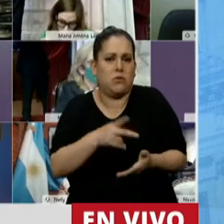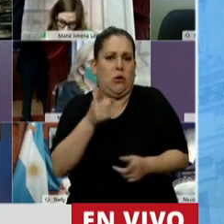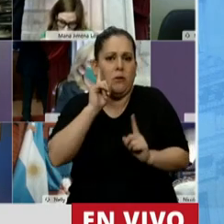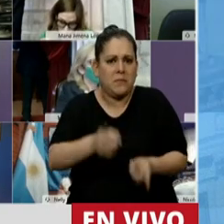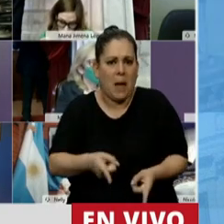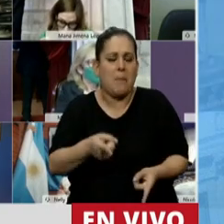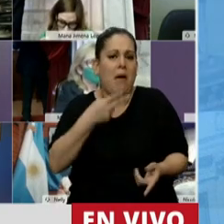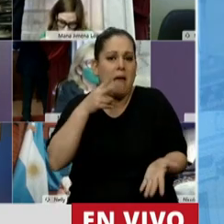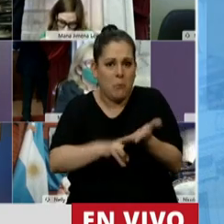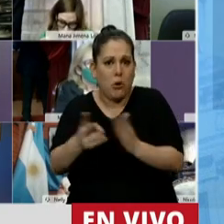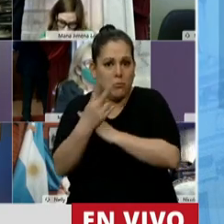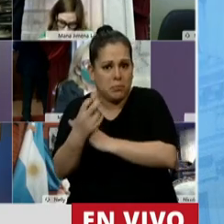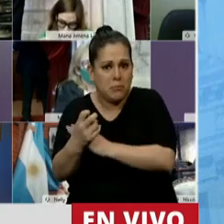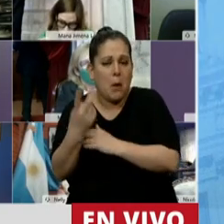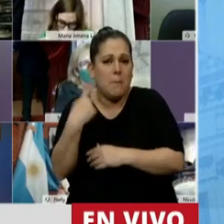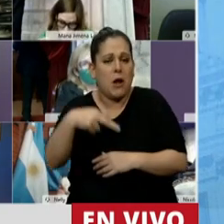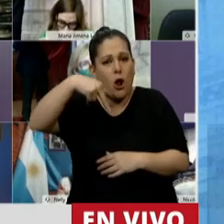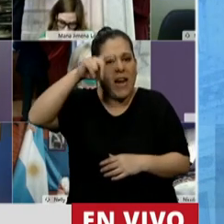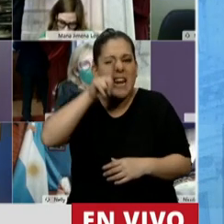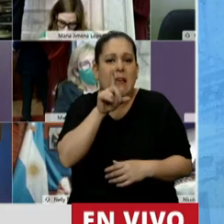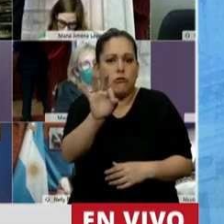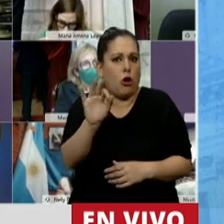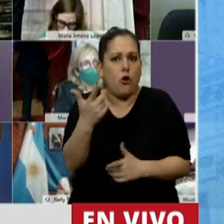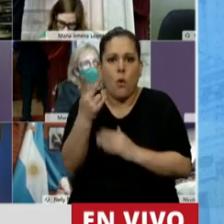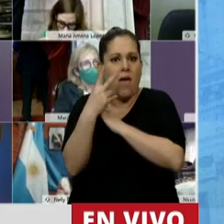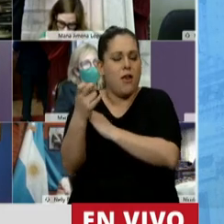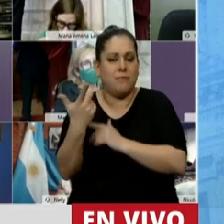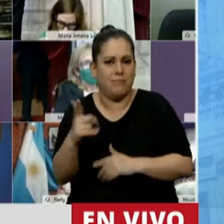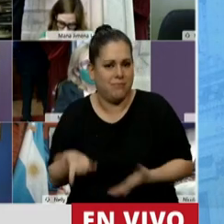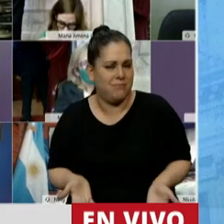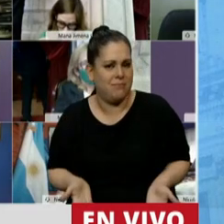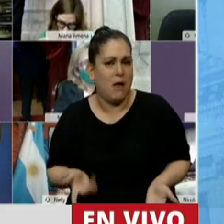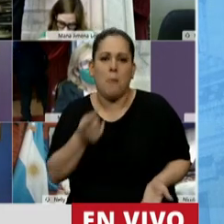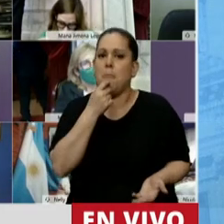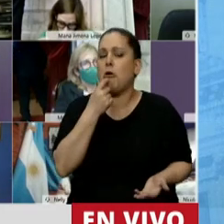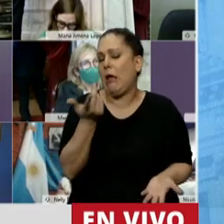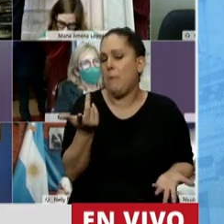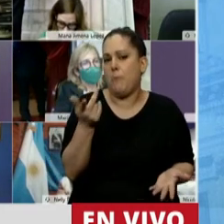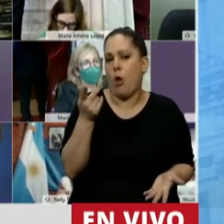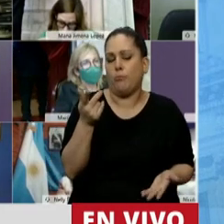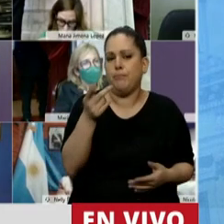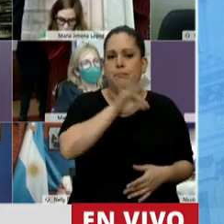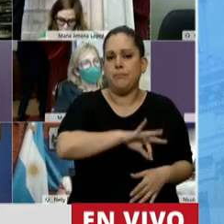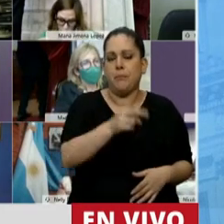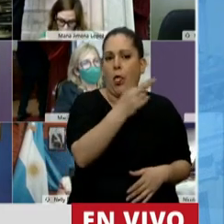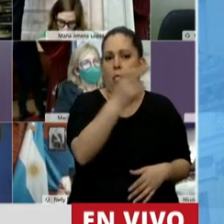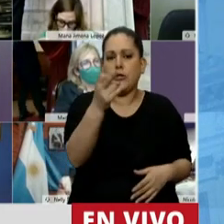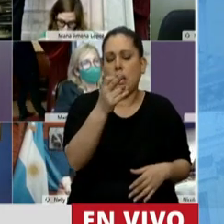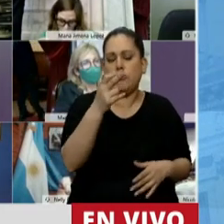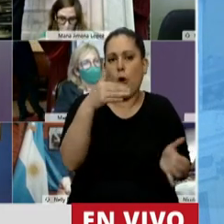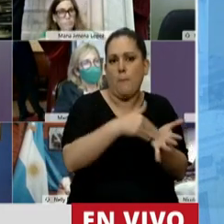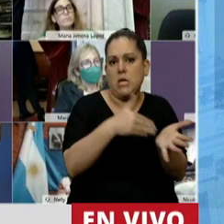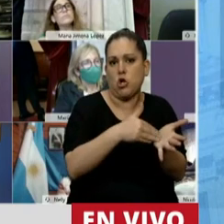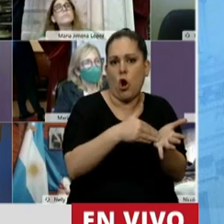Grava activos y no patrimonio neto. Entonces, y voy a poner un ejemplo absurdo para que se entienda, un patrimonio que tiene 200 millones de activos,